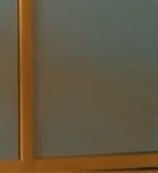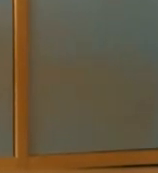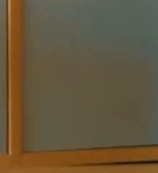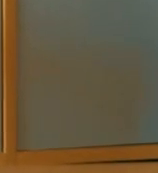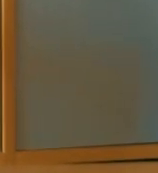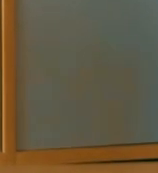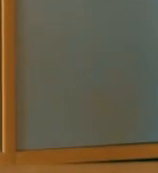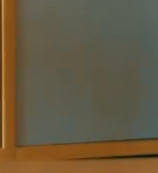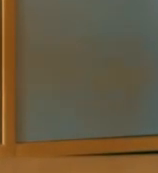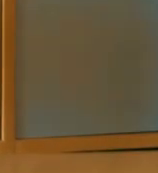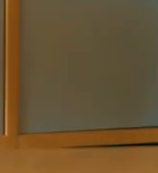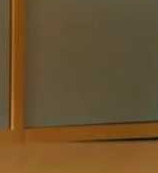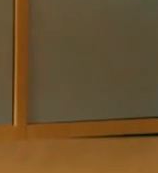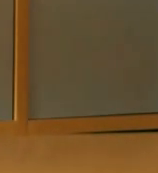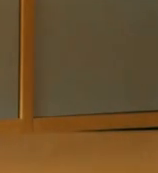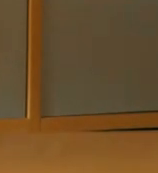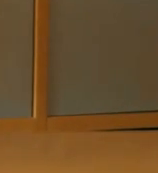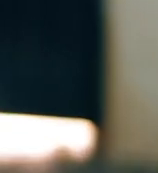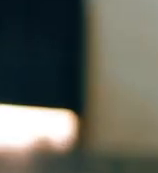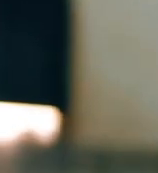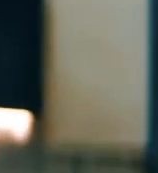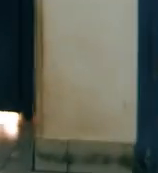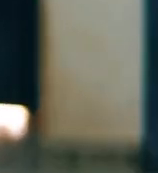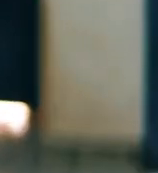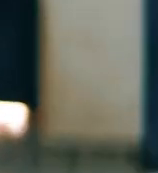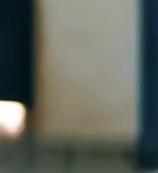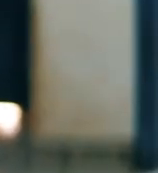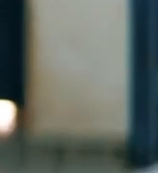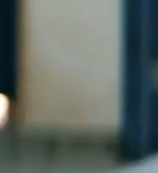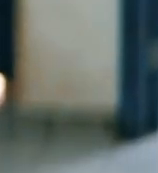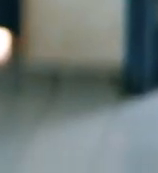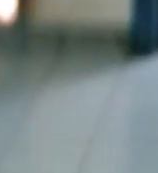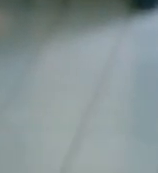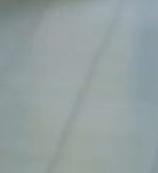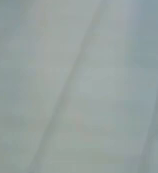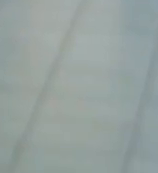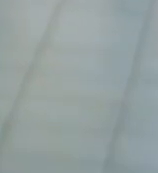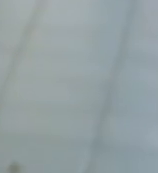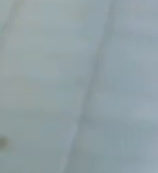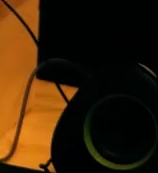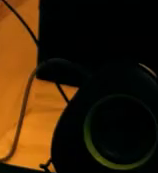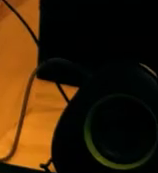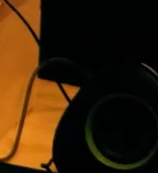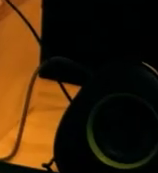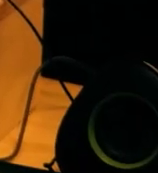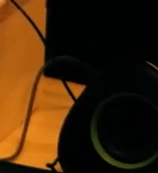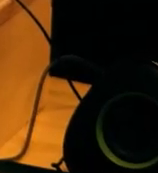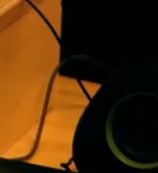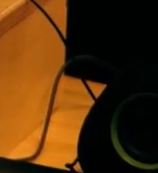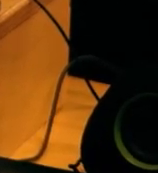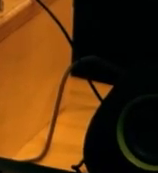conocimiento facilitar el acceso a la información y preservar el patrimonio del centro interactivo de los